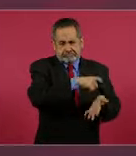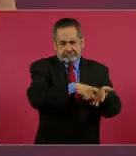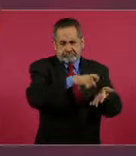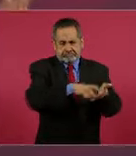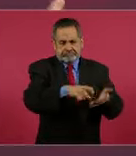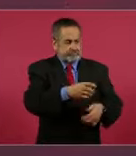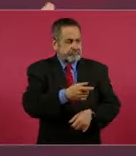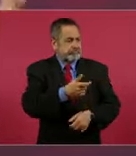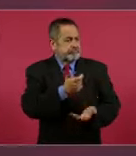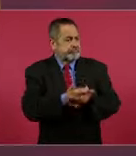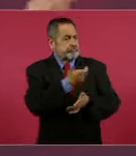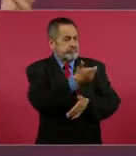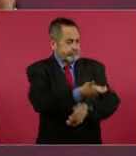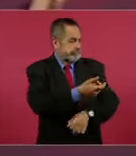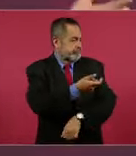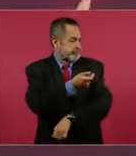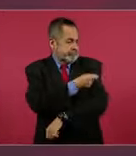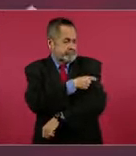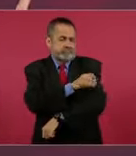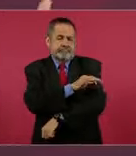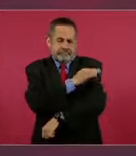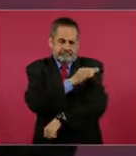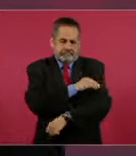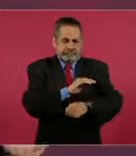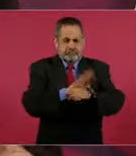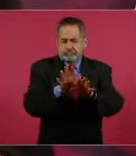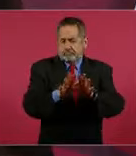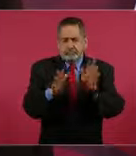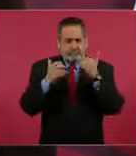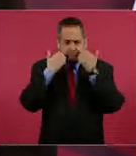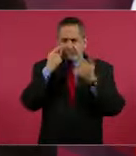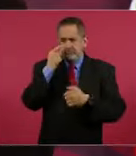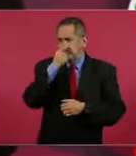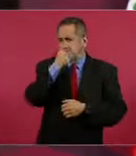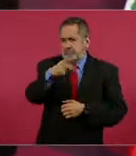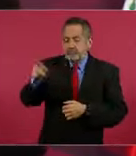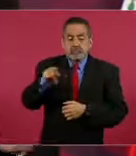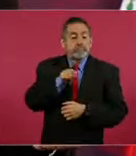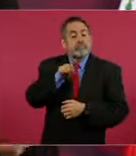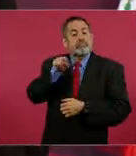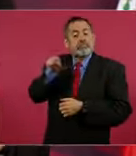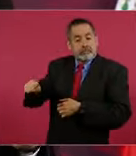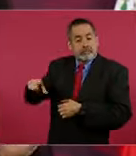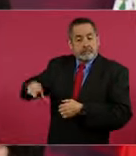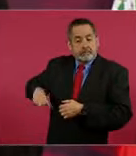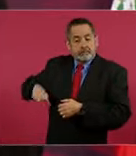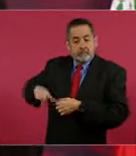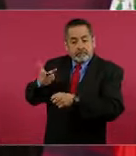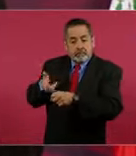Claro, cualquier ciudadano puede ir a un centro de salud y vacunarse